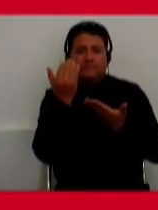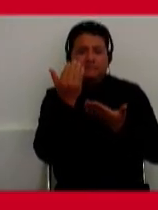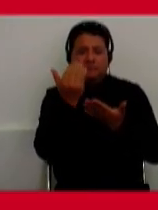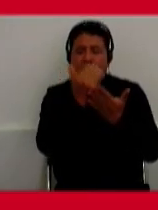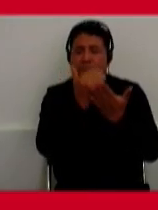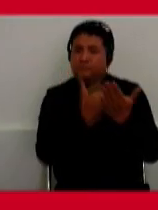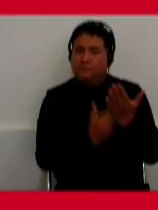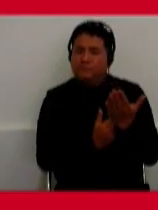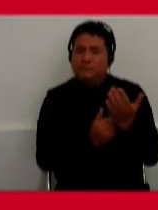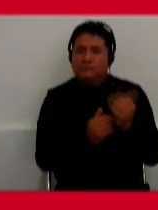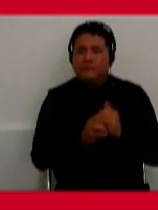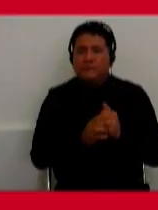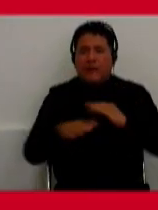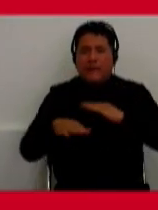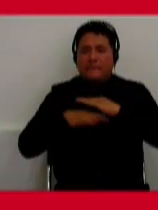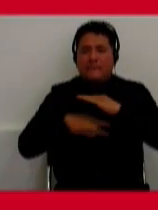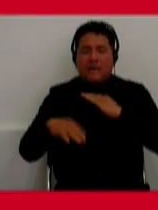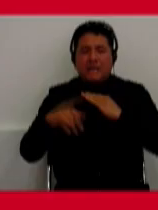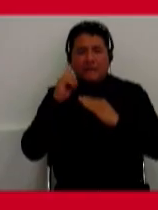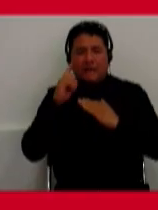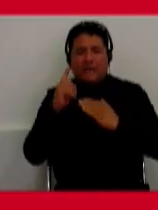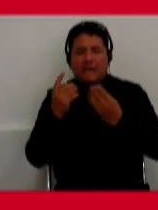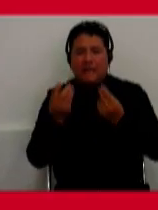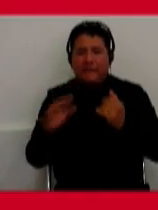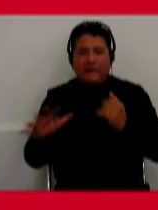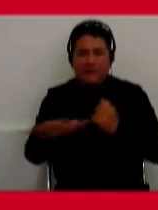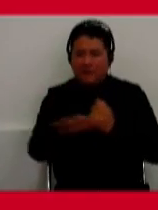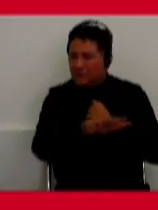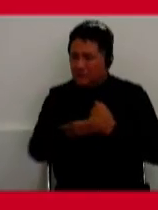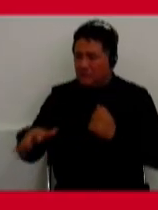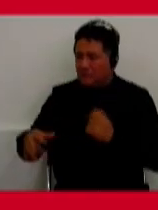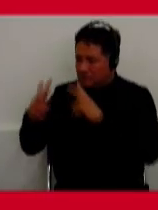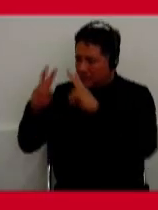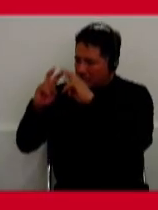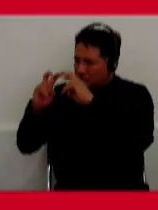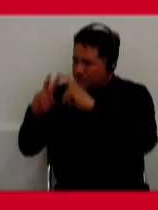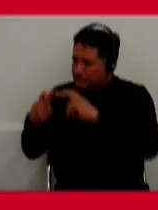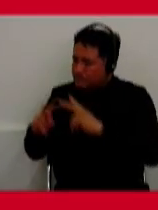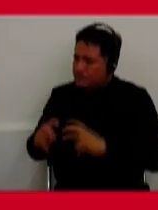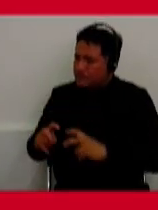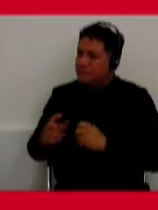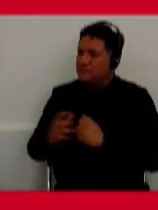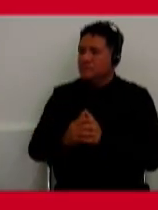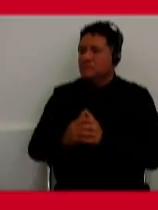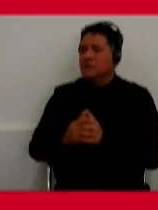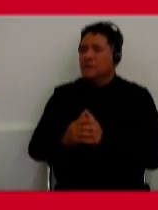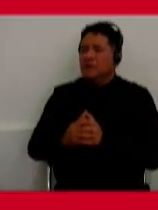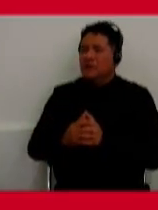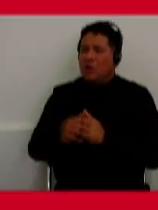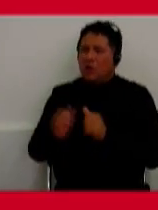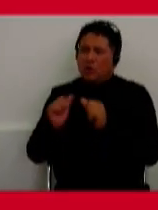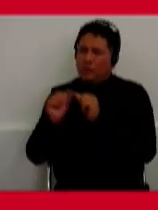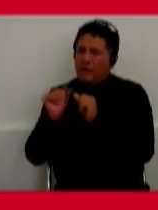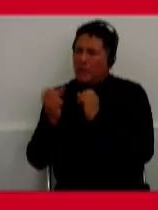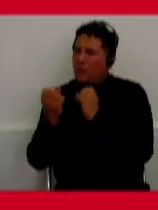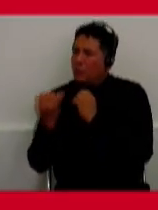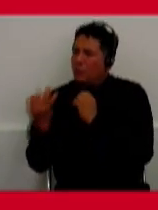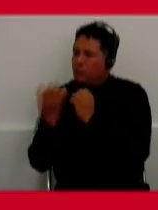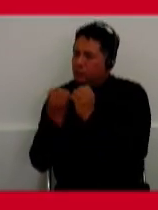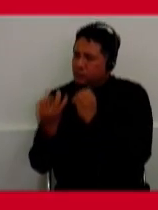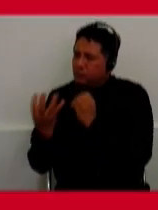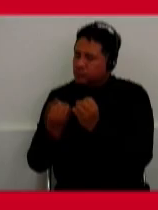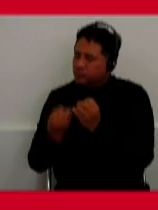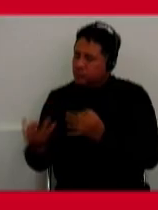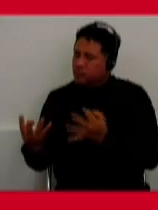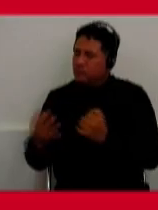evaluación geomecánica. Aquí ingresa ya los análisis empíricos y numéricos en modelamientos que van a